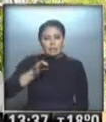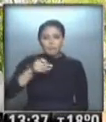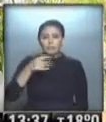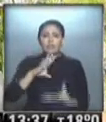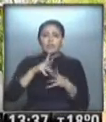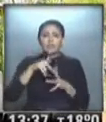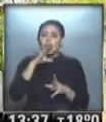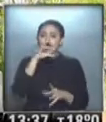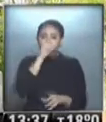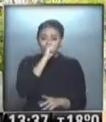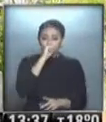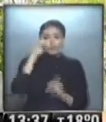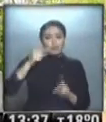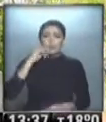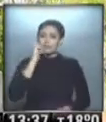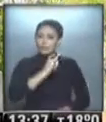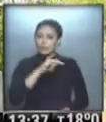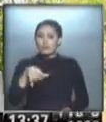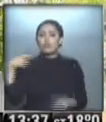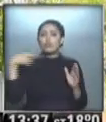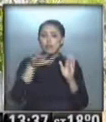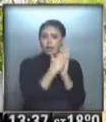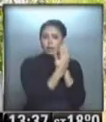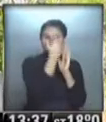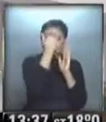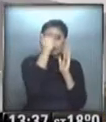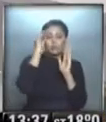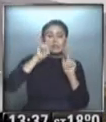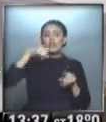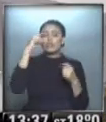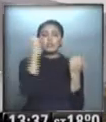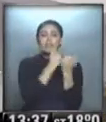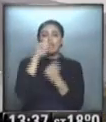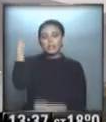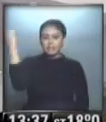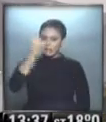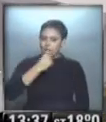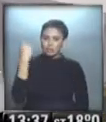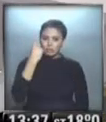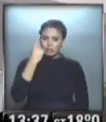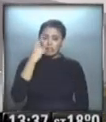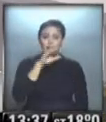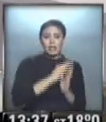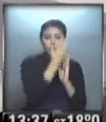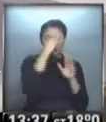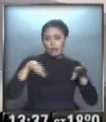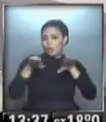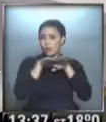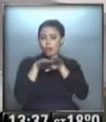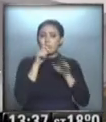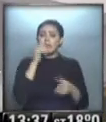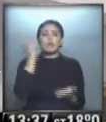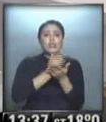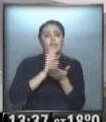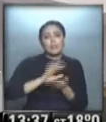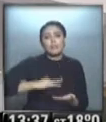médico vulnera derechos contemplados en la constitución nacional y en tratados internacionales con rango constitucional entre ellos los